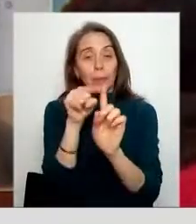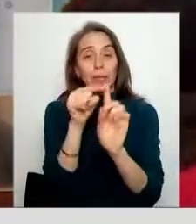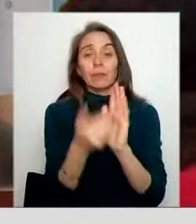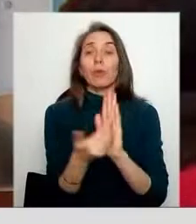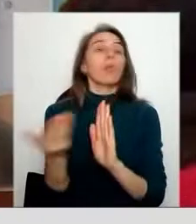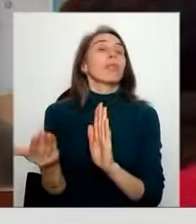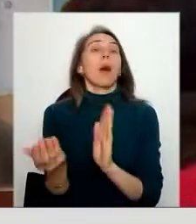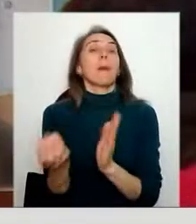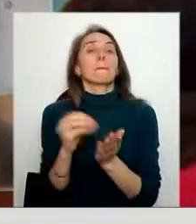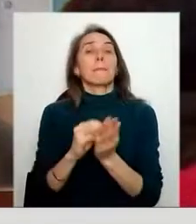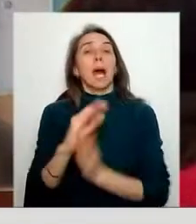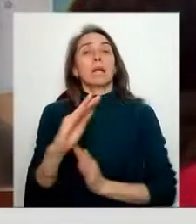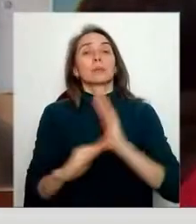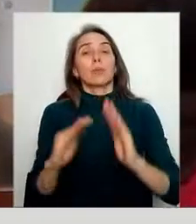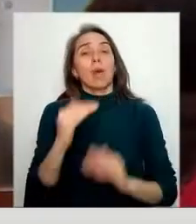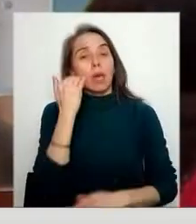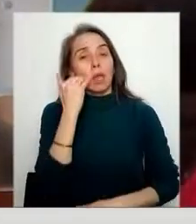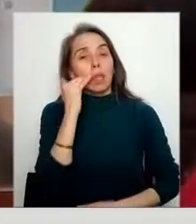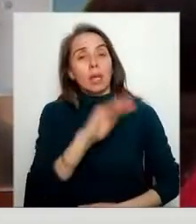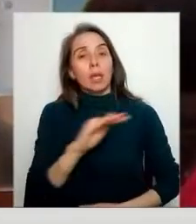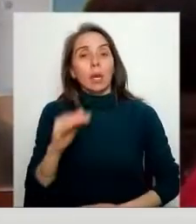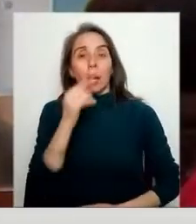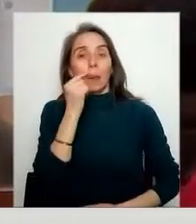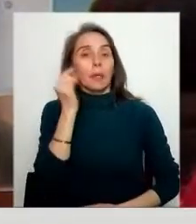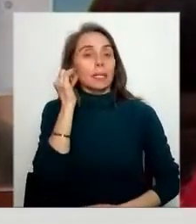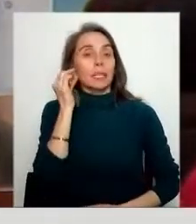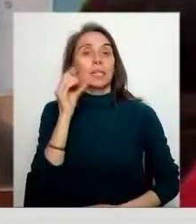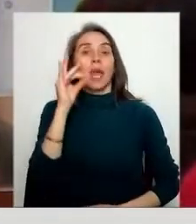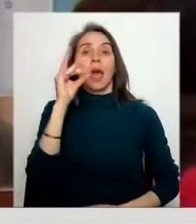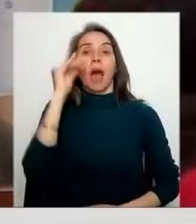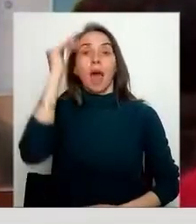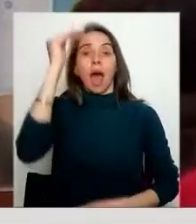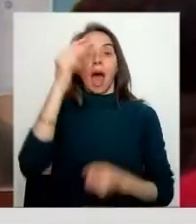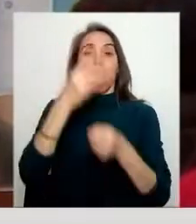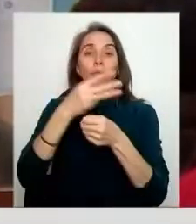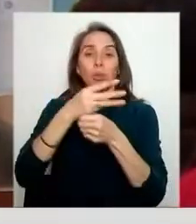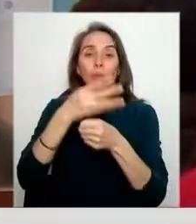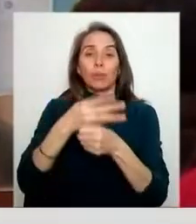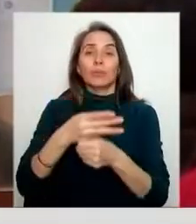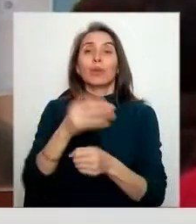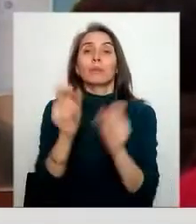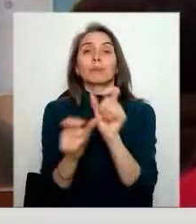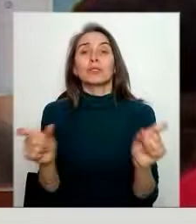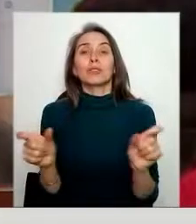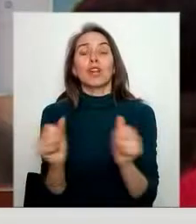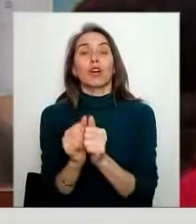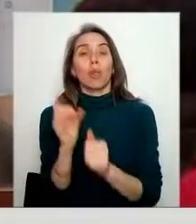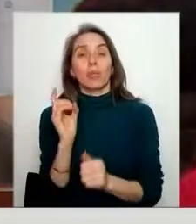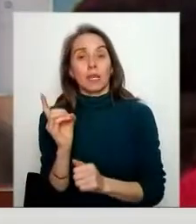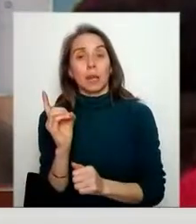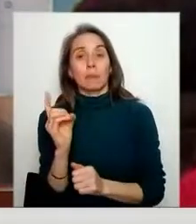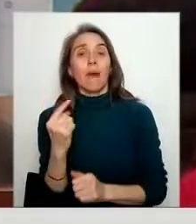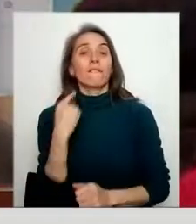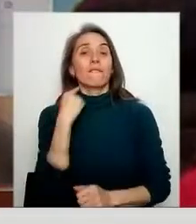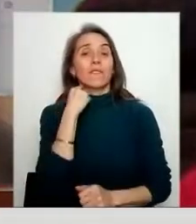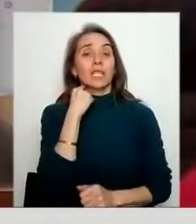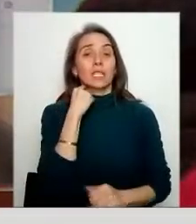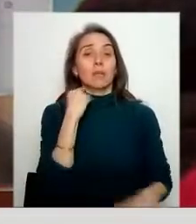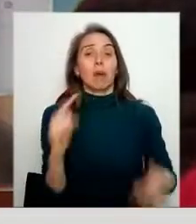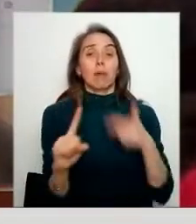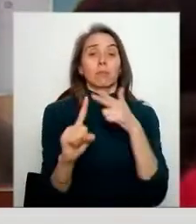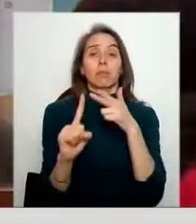para los niños niñas y adolescentes los adultos y personas con discapacidad que han sido víctimas de delitos violentos con ellos